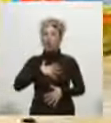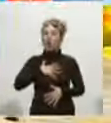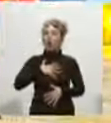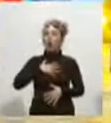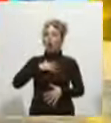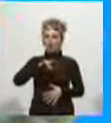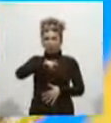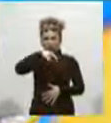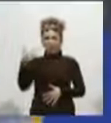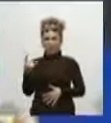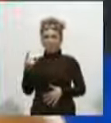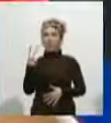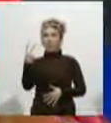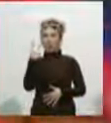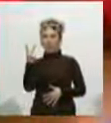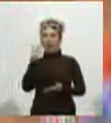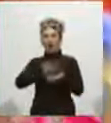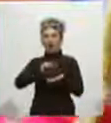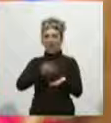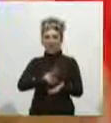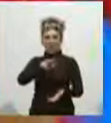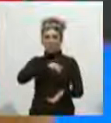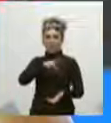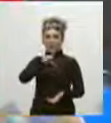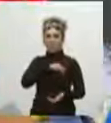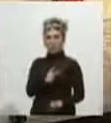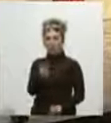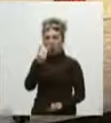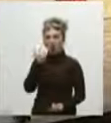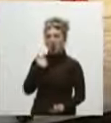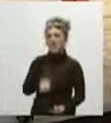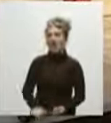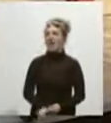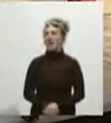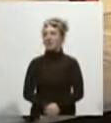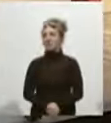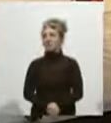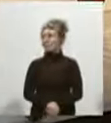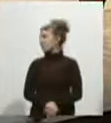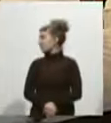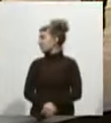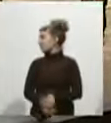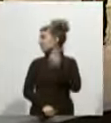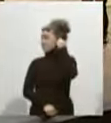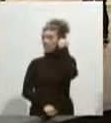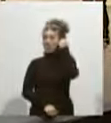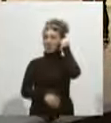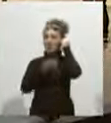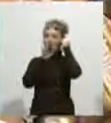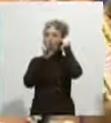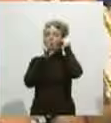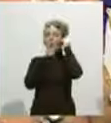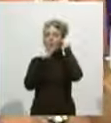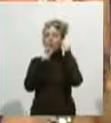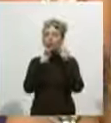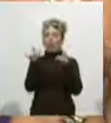Doblete además también esta noche. Dos en uno se ha llevado Isa, porque convenció al jurado no solamente por